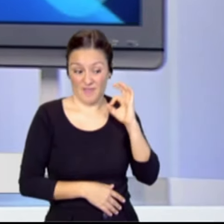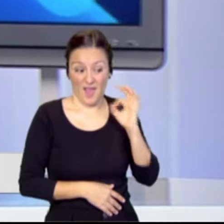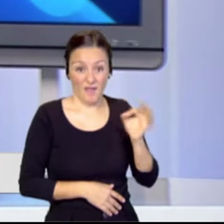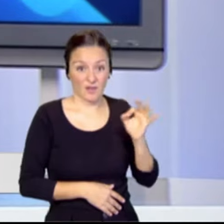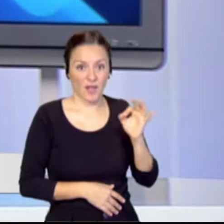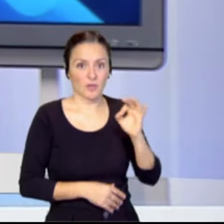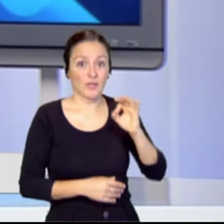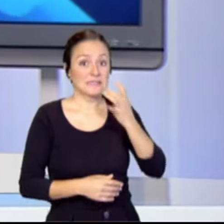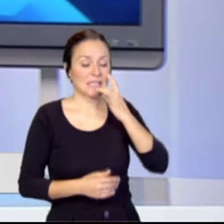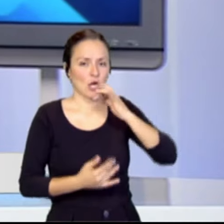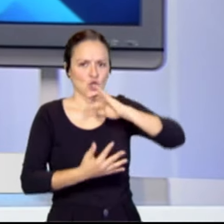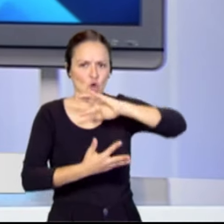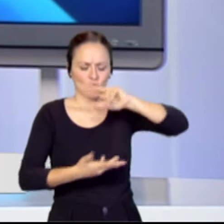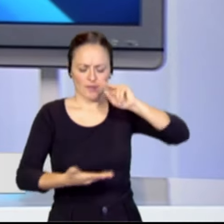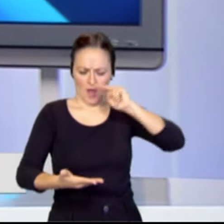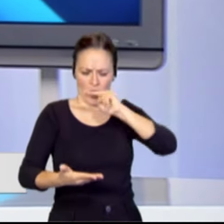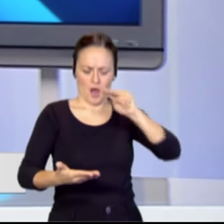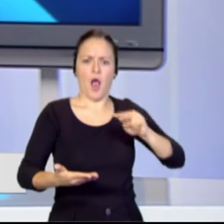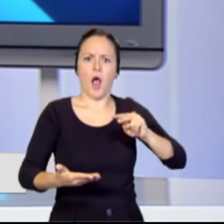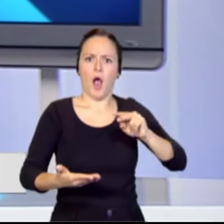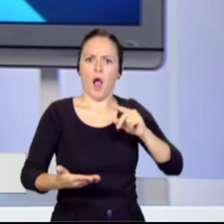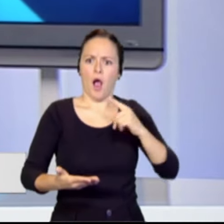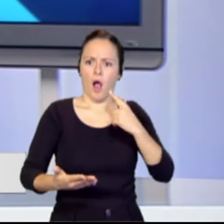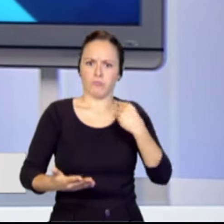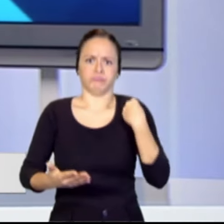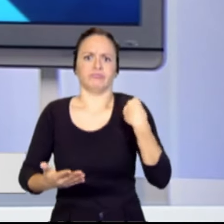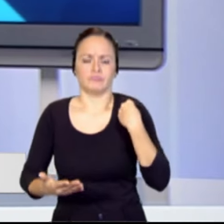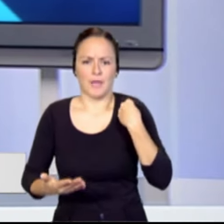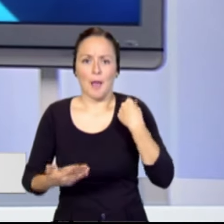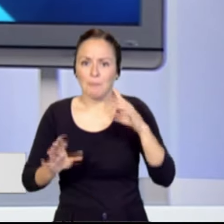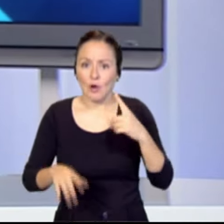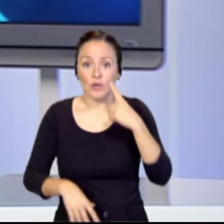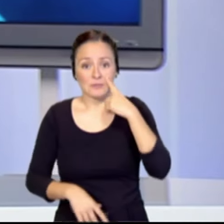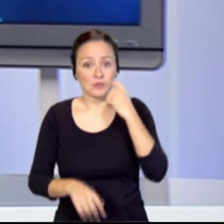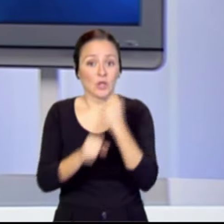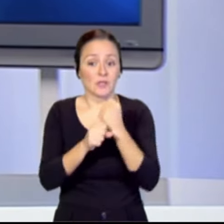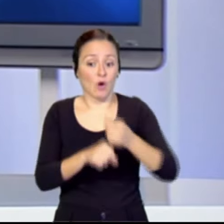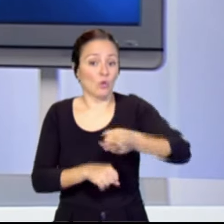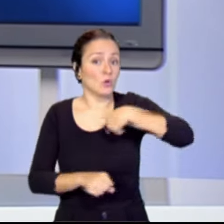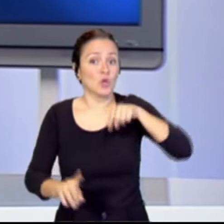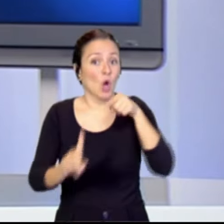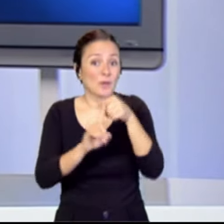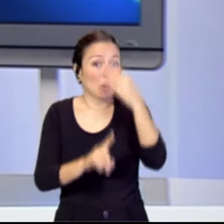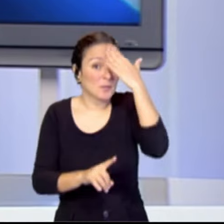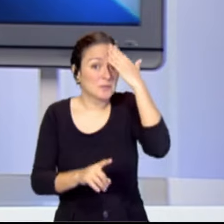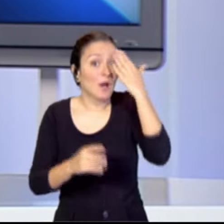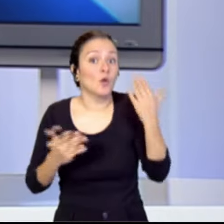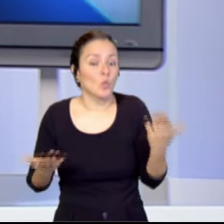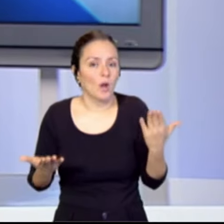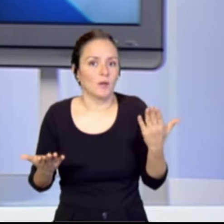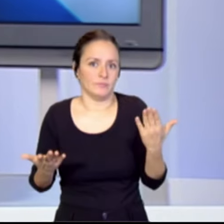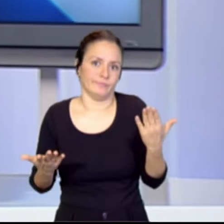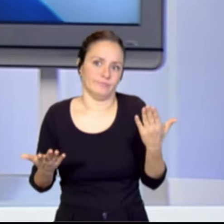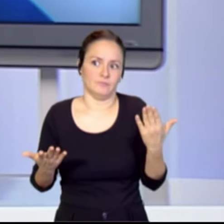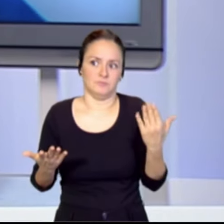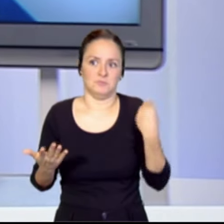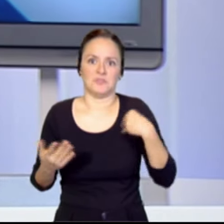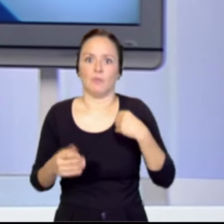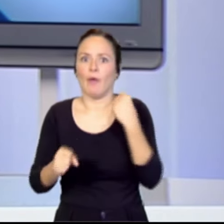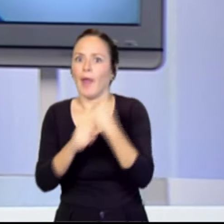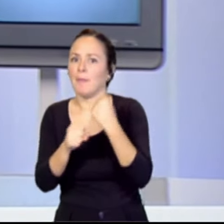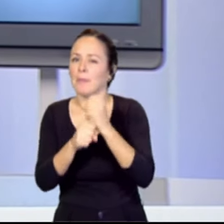bastante la atención Pero hay que recordar que la inspección de trabajo Tiene como unos de sus objetivos principales la de luchar contra el empleo